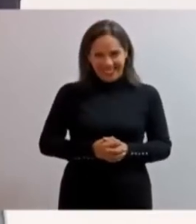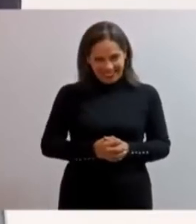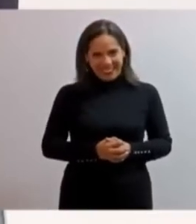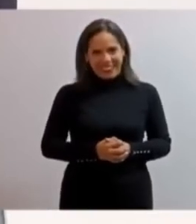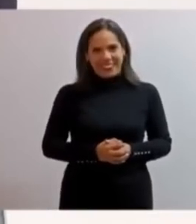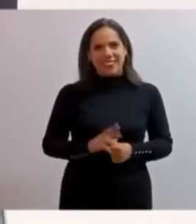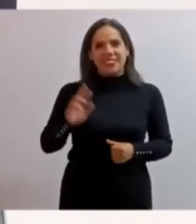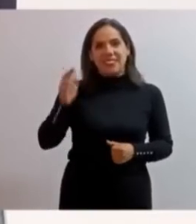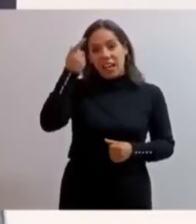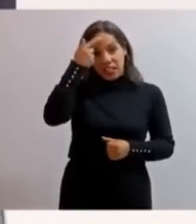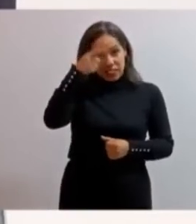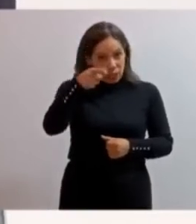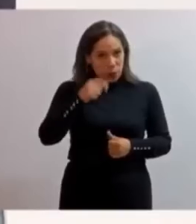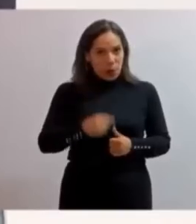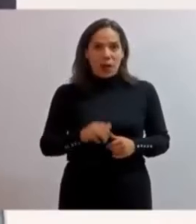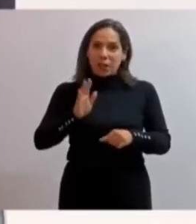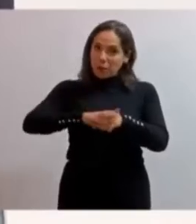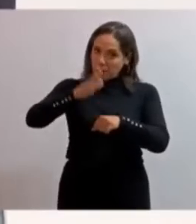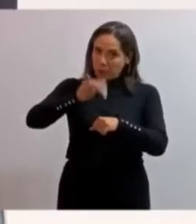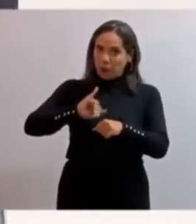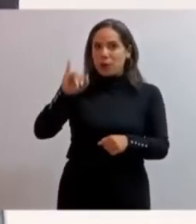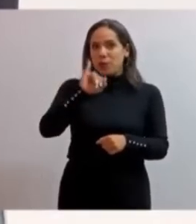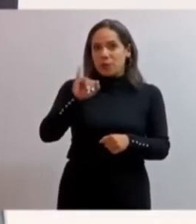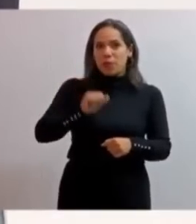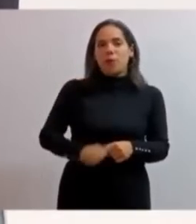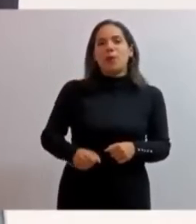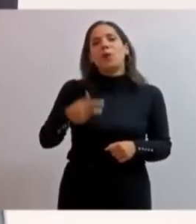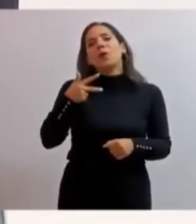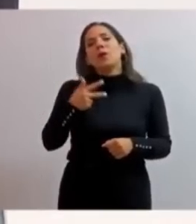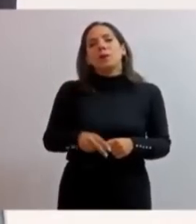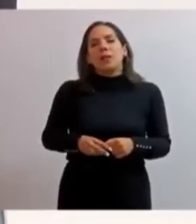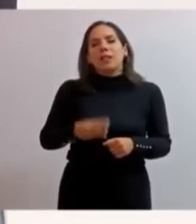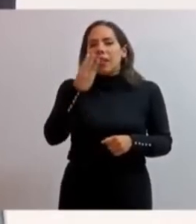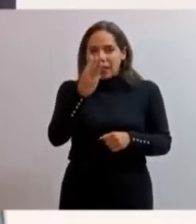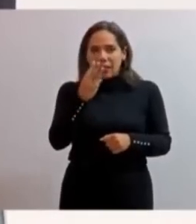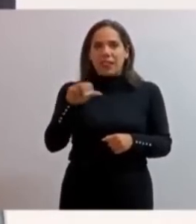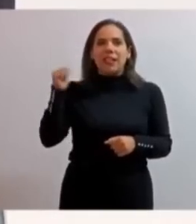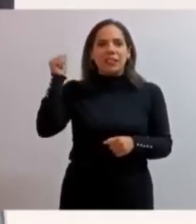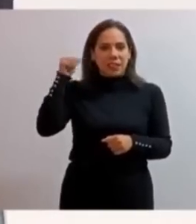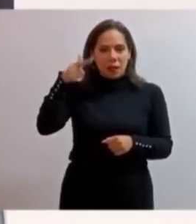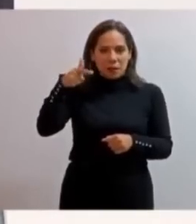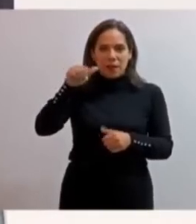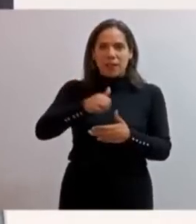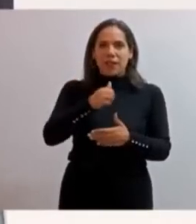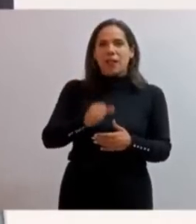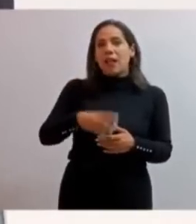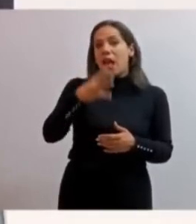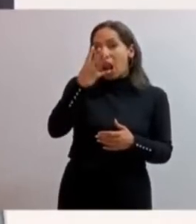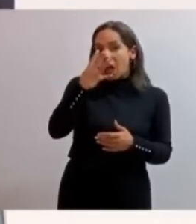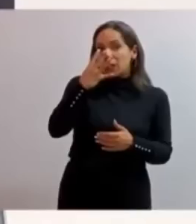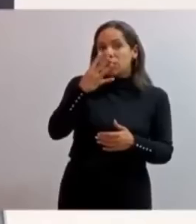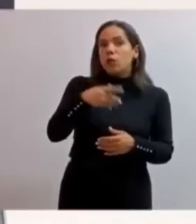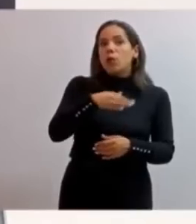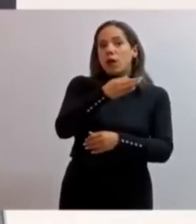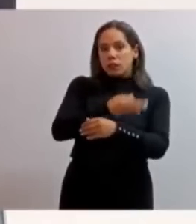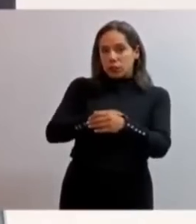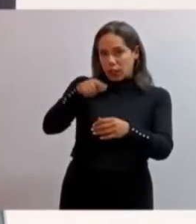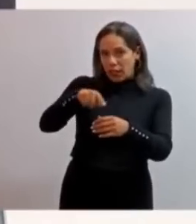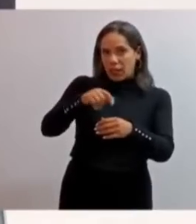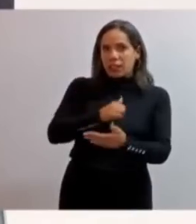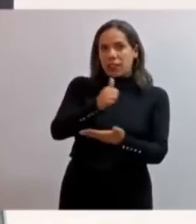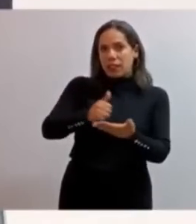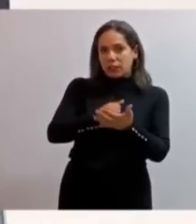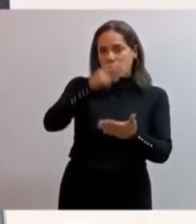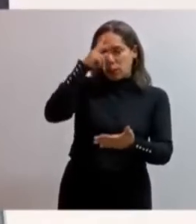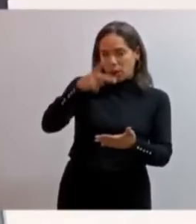Les recuerdo que el próximo jueves 3 de abril a las 16 horas, hora de la Ciudad de México, daremos continuidad a la segunda jornada